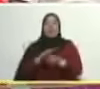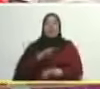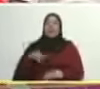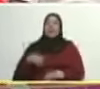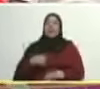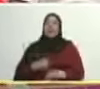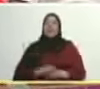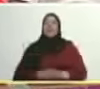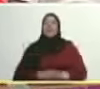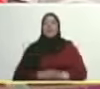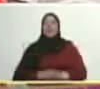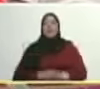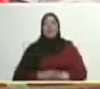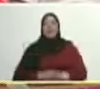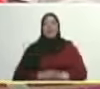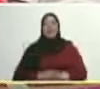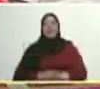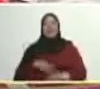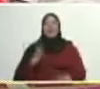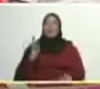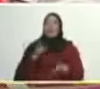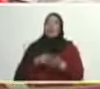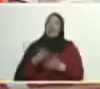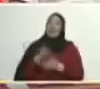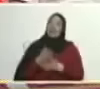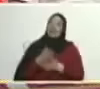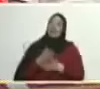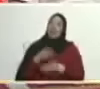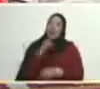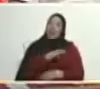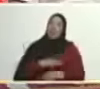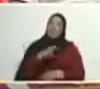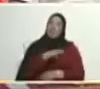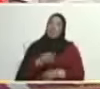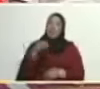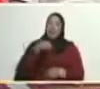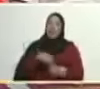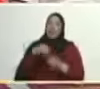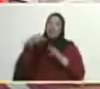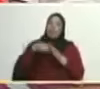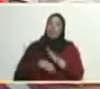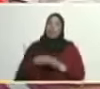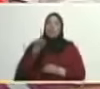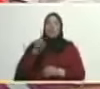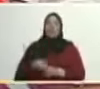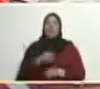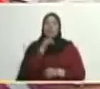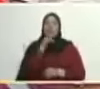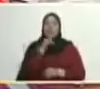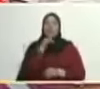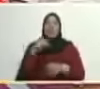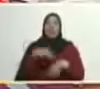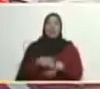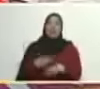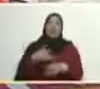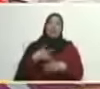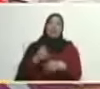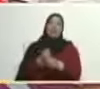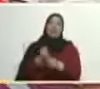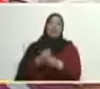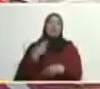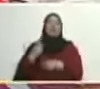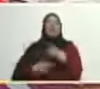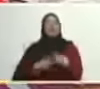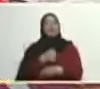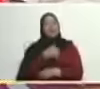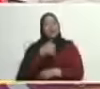porque podemos compartir de primera mano la visión profunda, pero también íntima, de cada